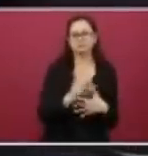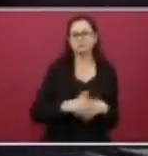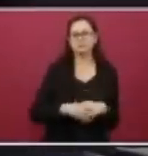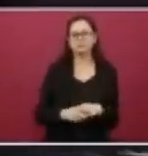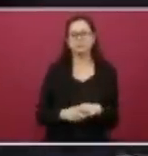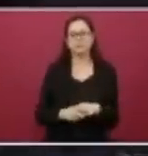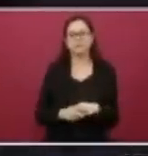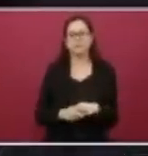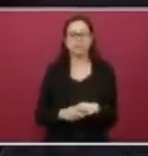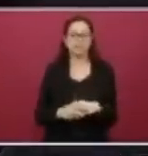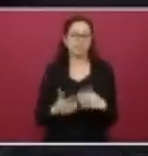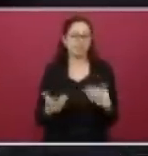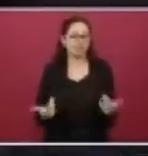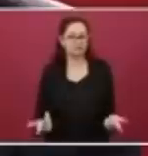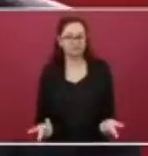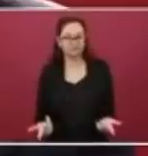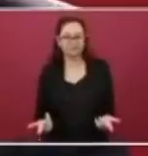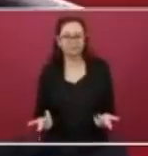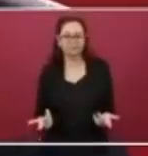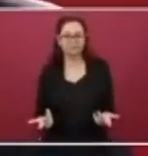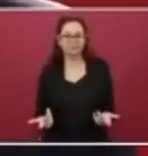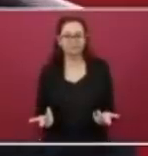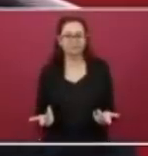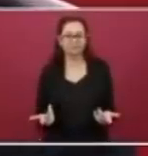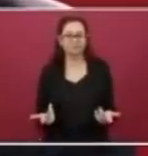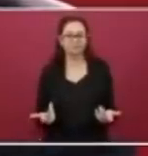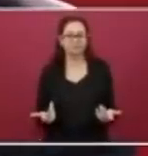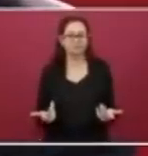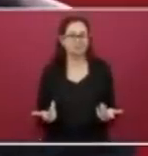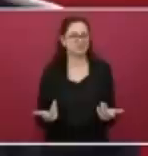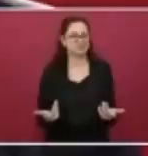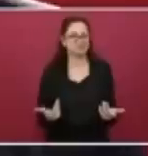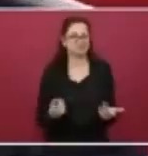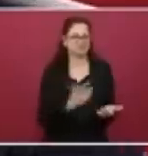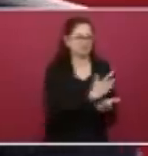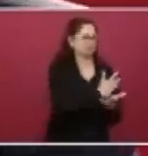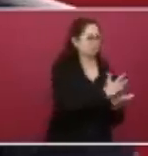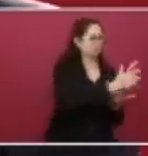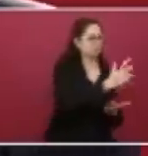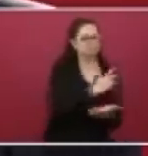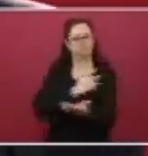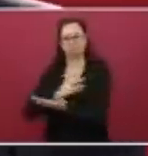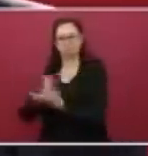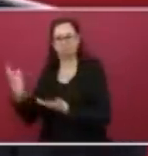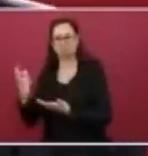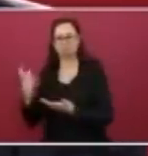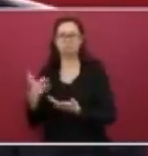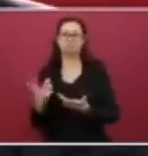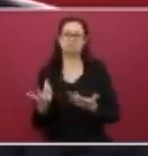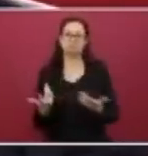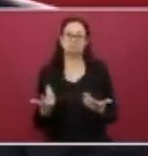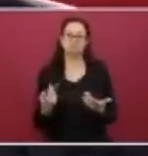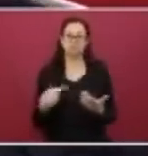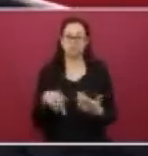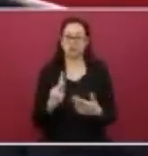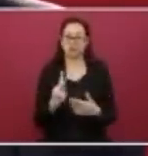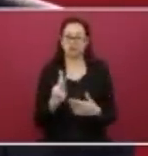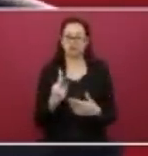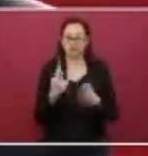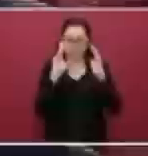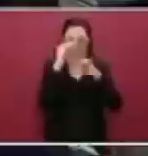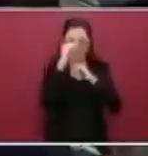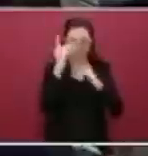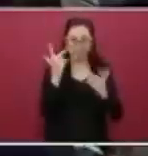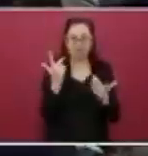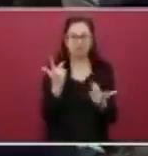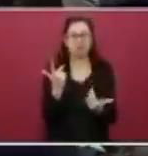y en apariencia son muy radicales pero de verdad son conservadores son los que no quieren